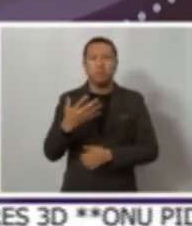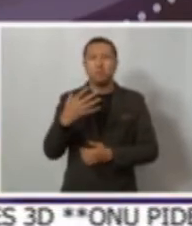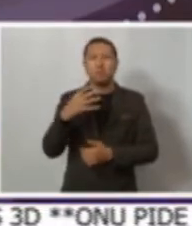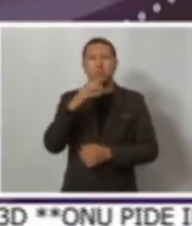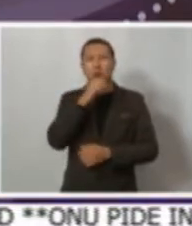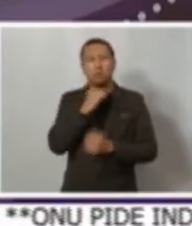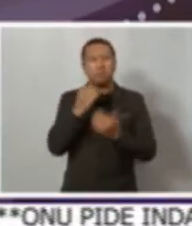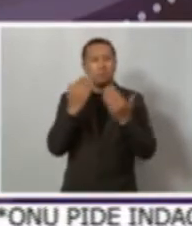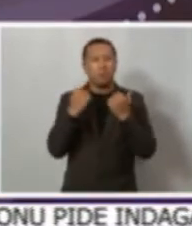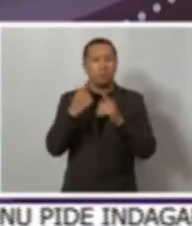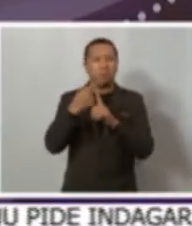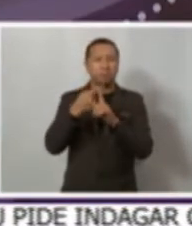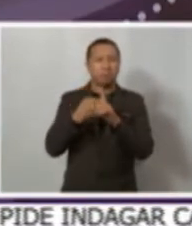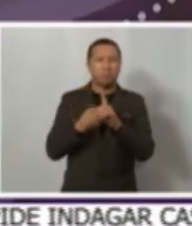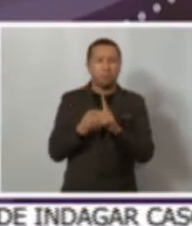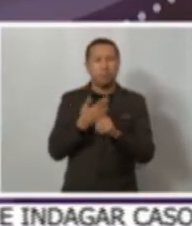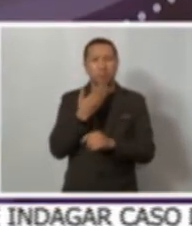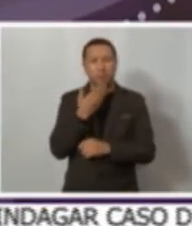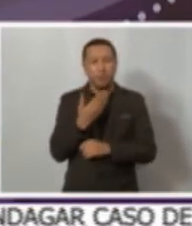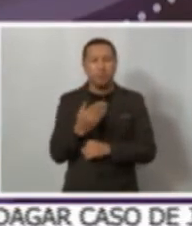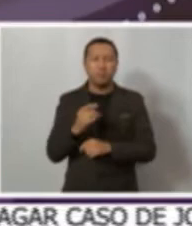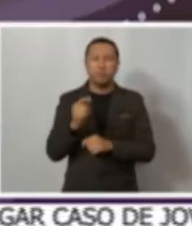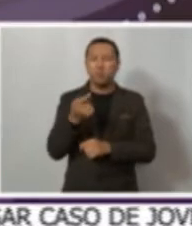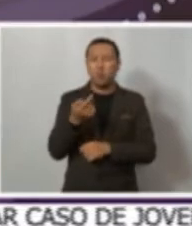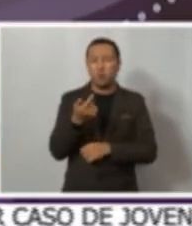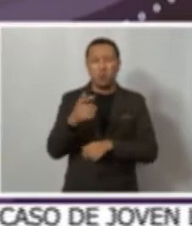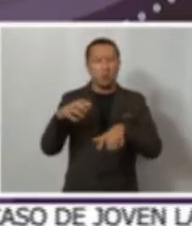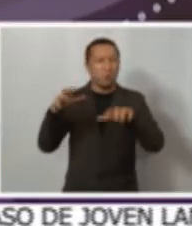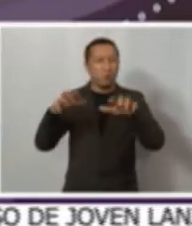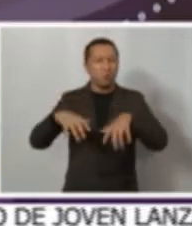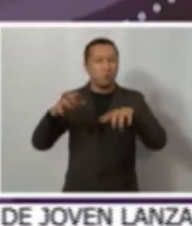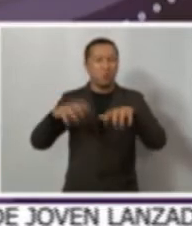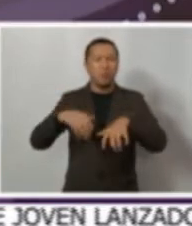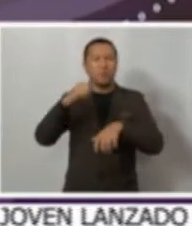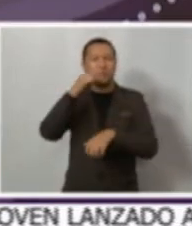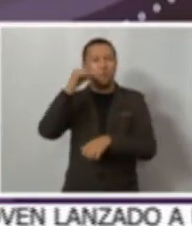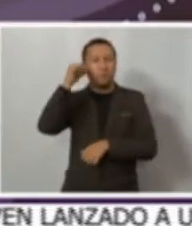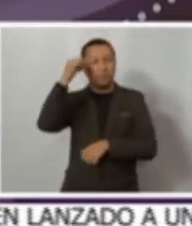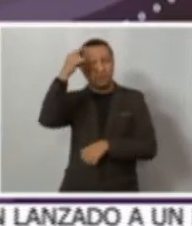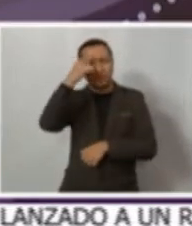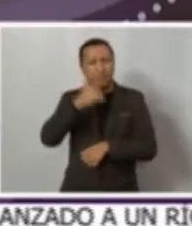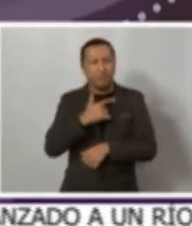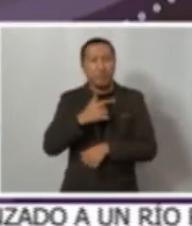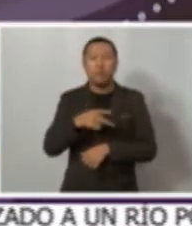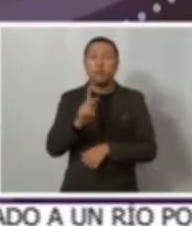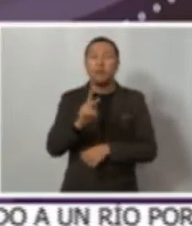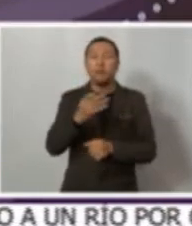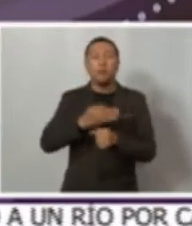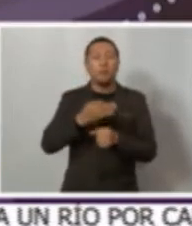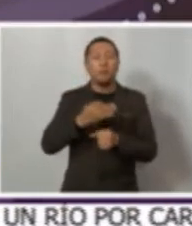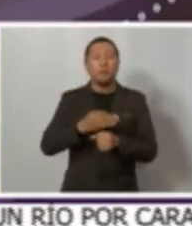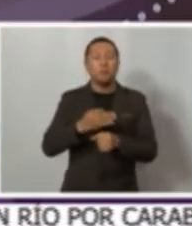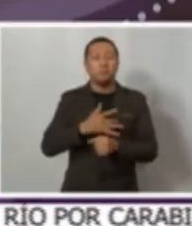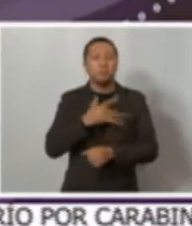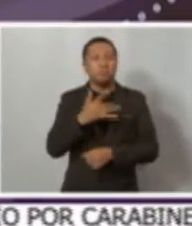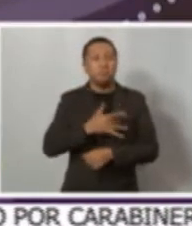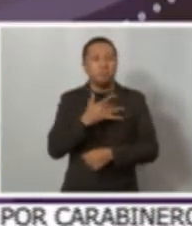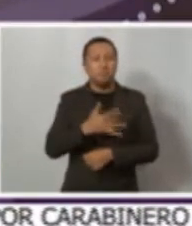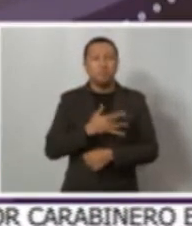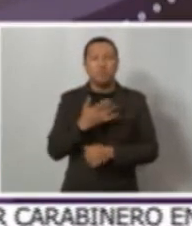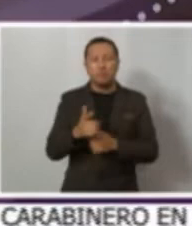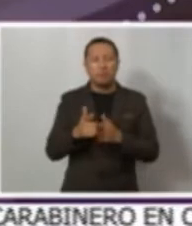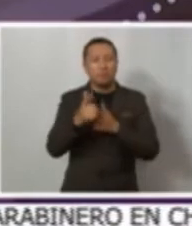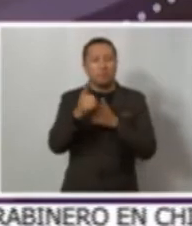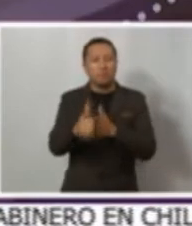frescas en la capital, un poco de lluvia por la noche. Sin embargo, actualmente las condiciones climatológicas que